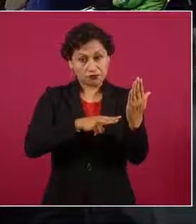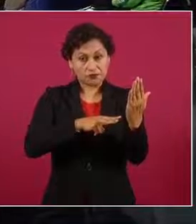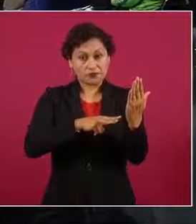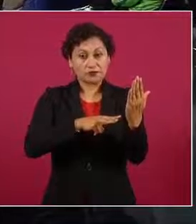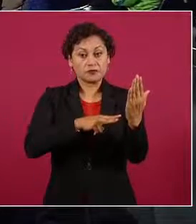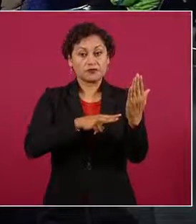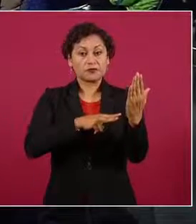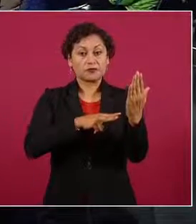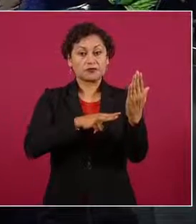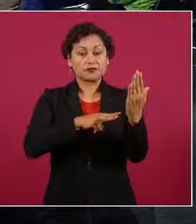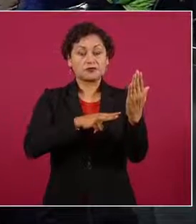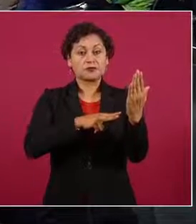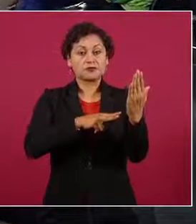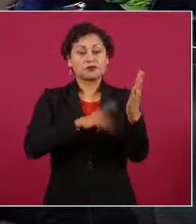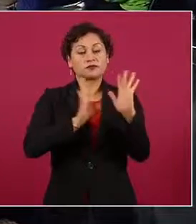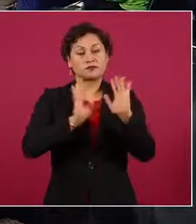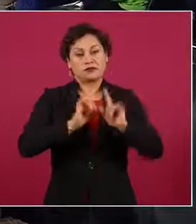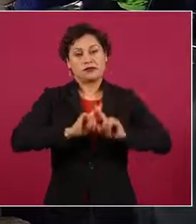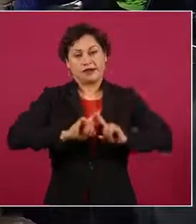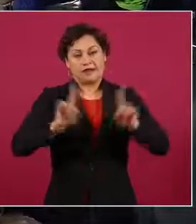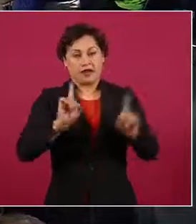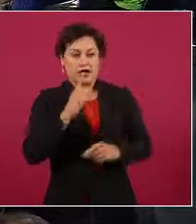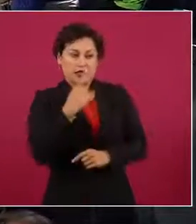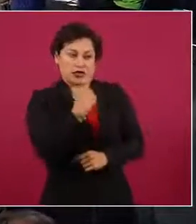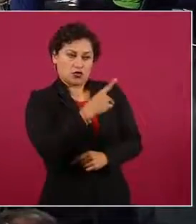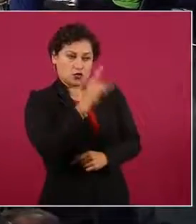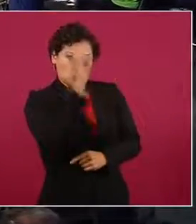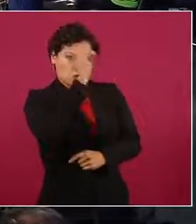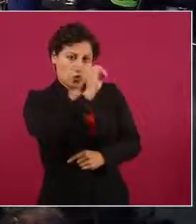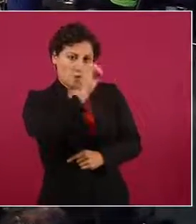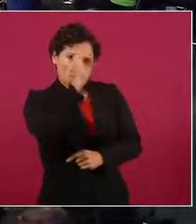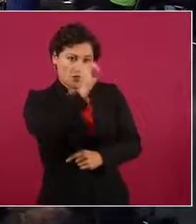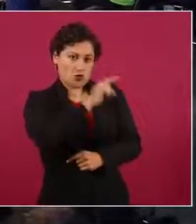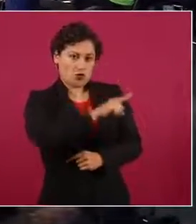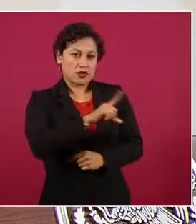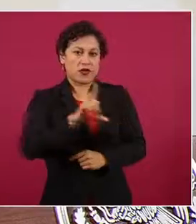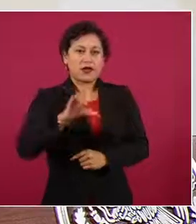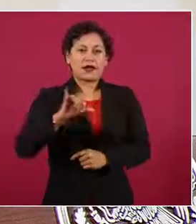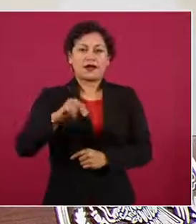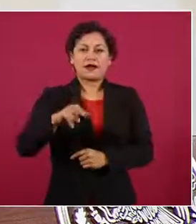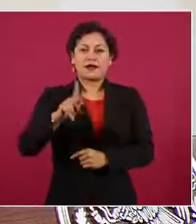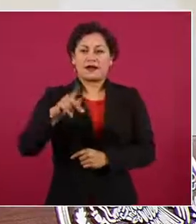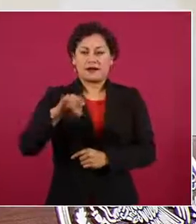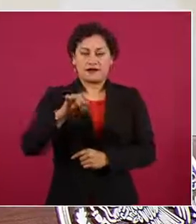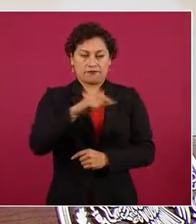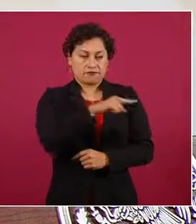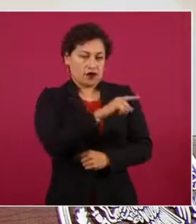el señor Blinken y tiene por qué serlo,